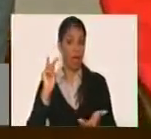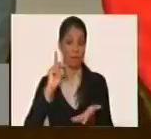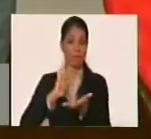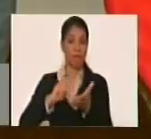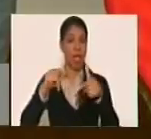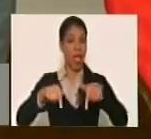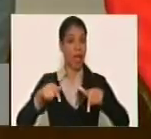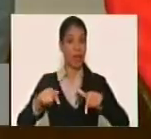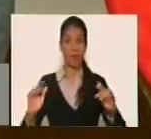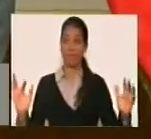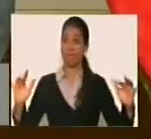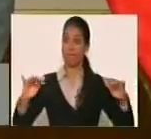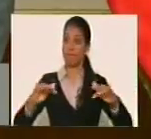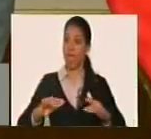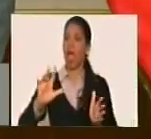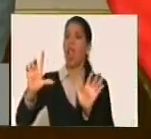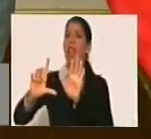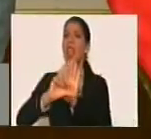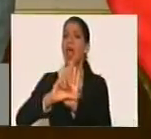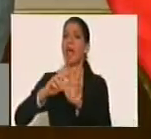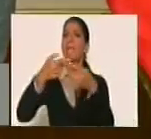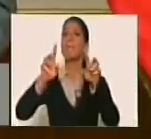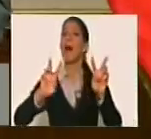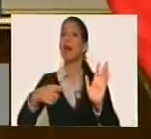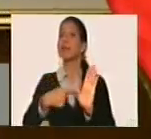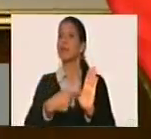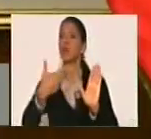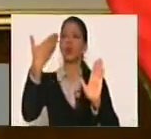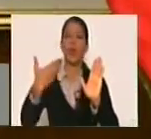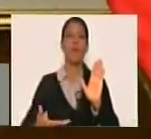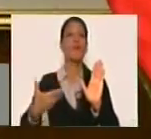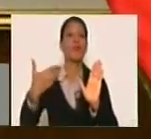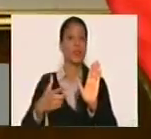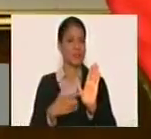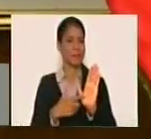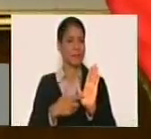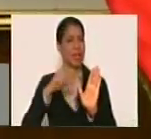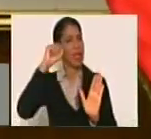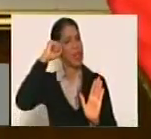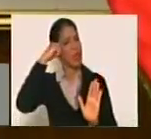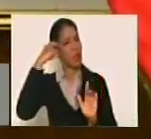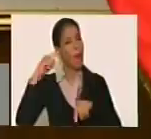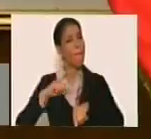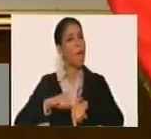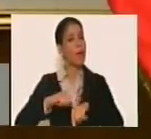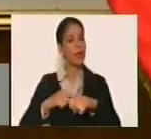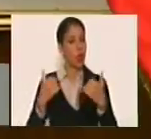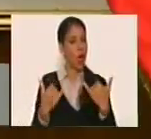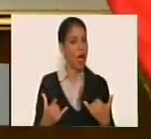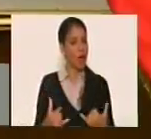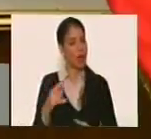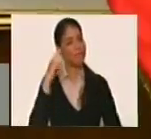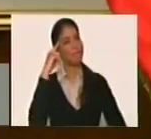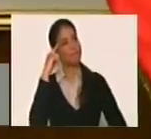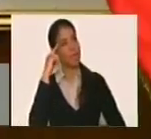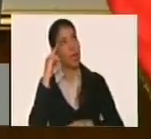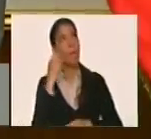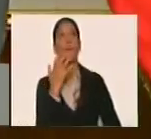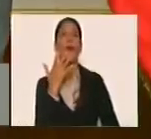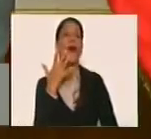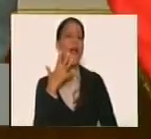este recinto en el momento de aprobar esta ley. Yo creo que tenemos que ubicarnos en el contexto, en el momento, ¿no? No es lo mismo